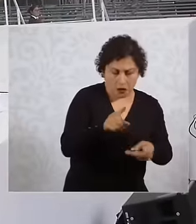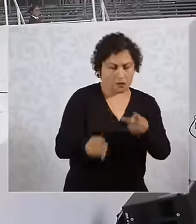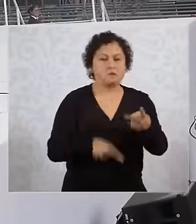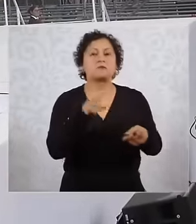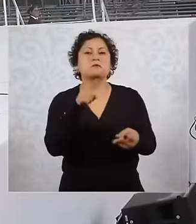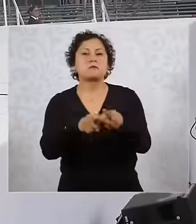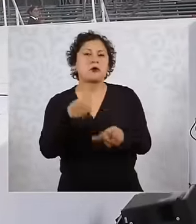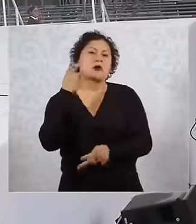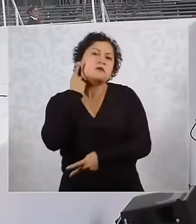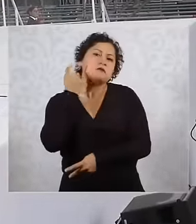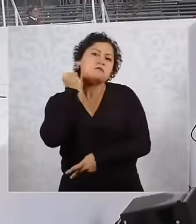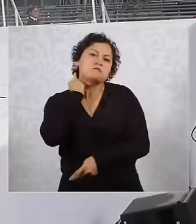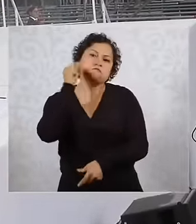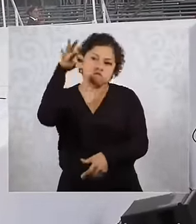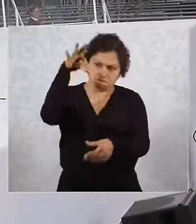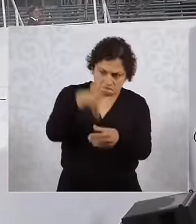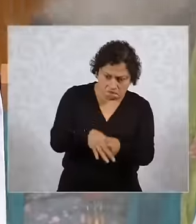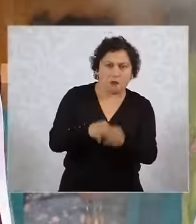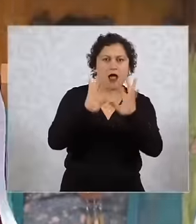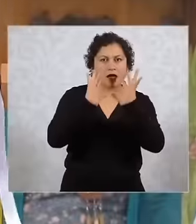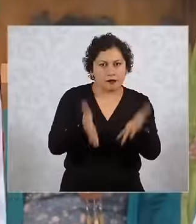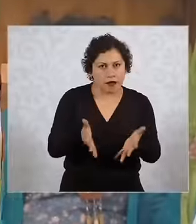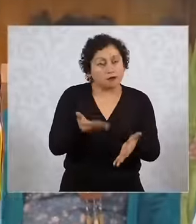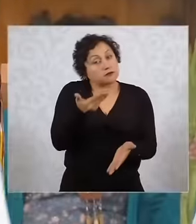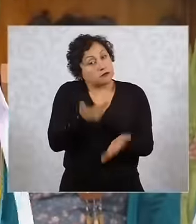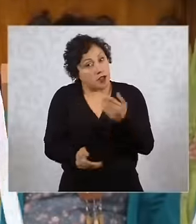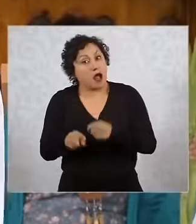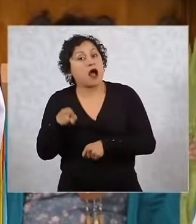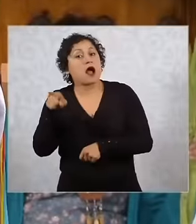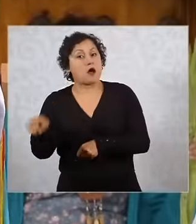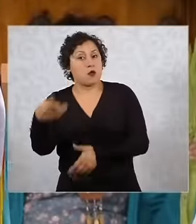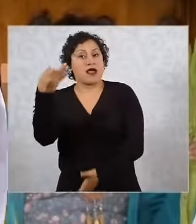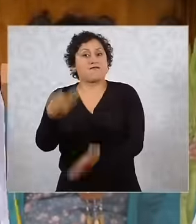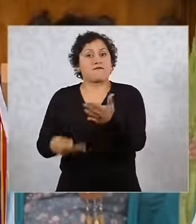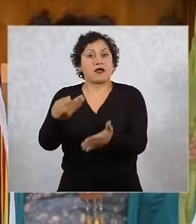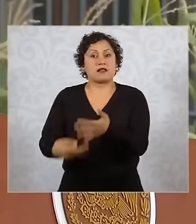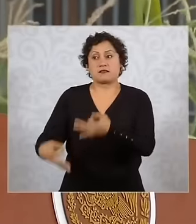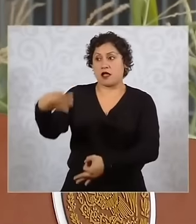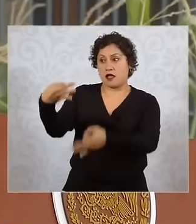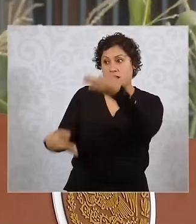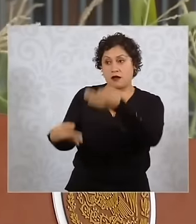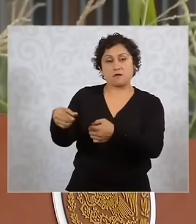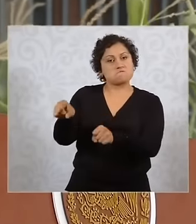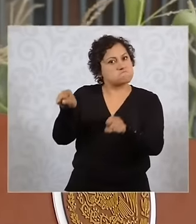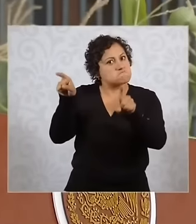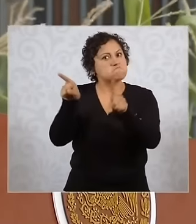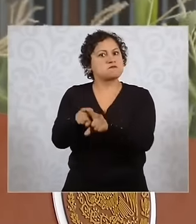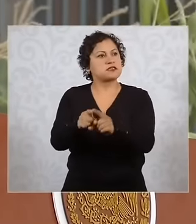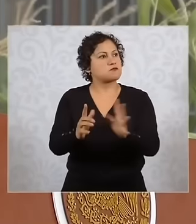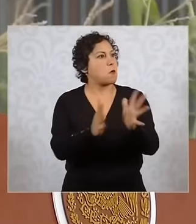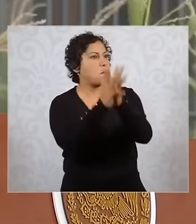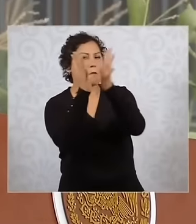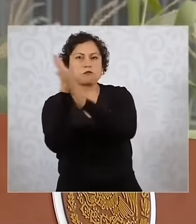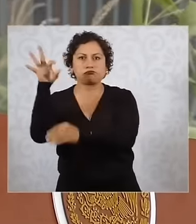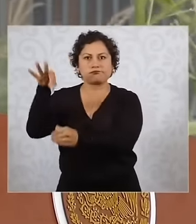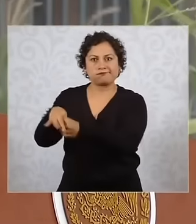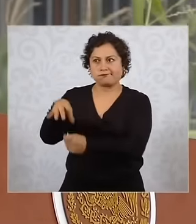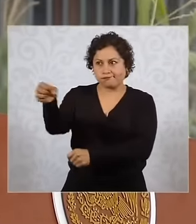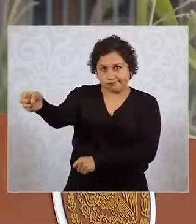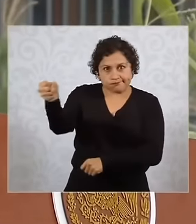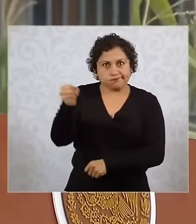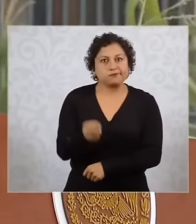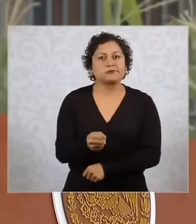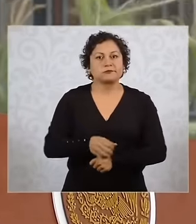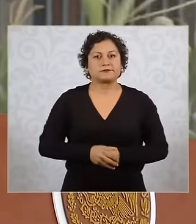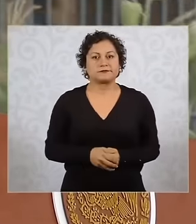democráticamente. Ahora le toca al Poder Judicial ser elegido democráticamente. Con